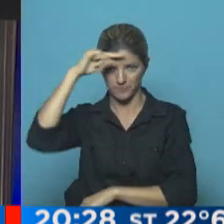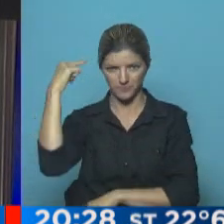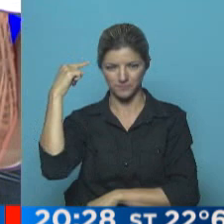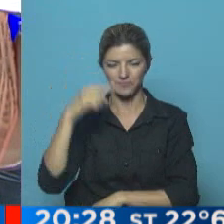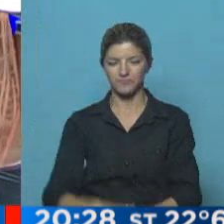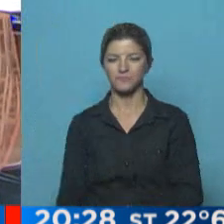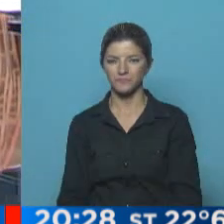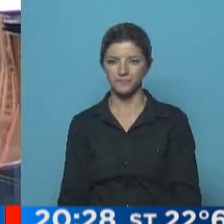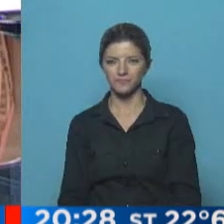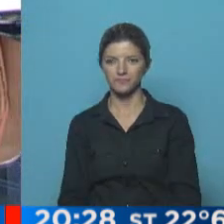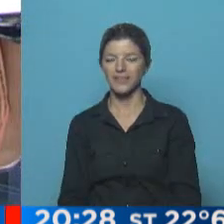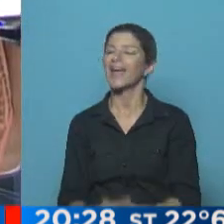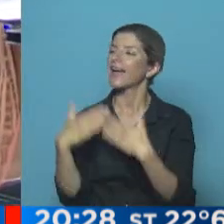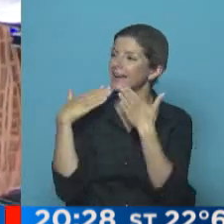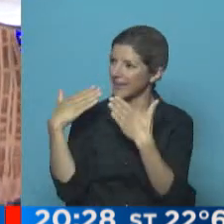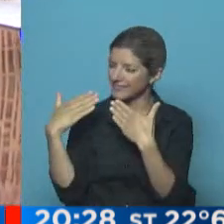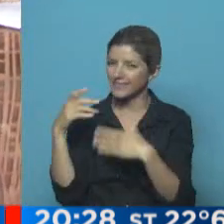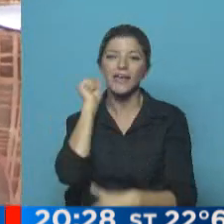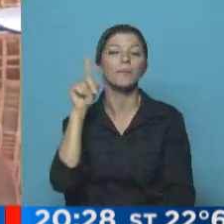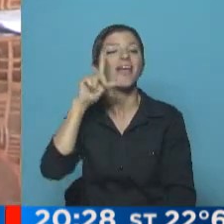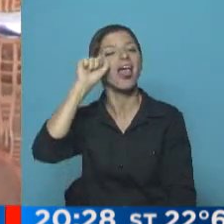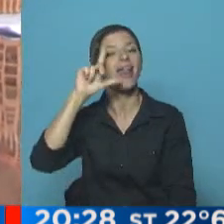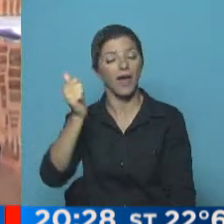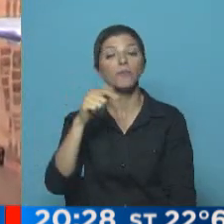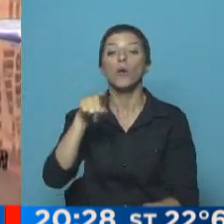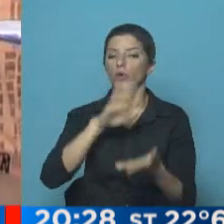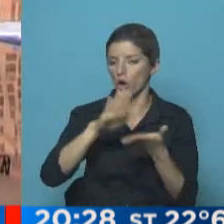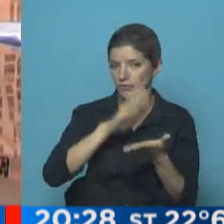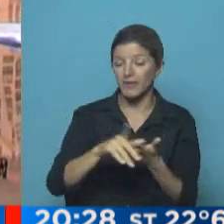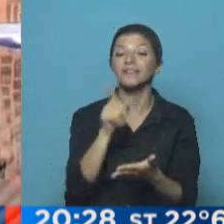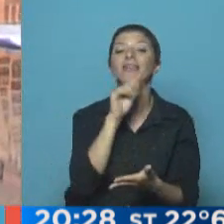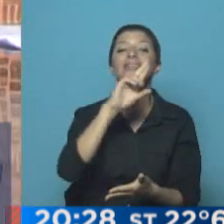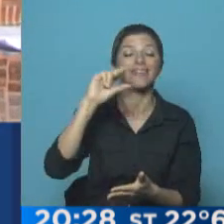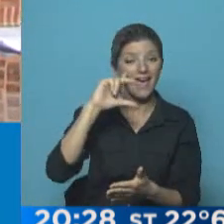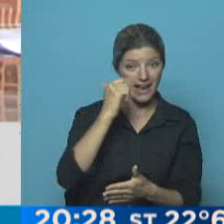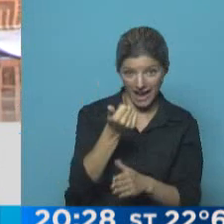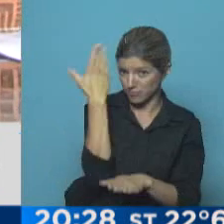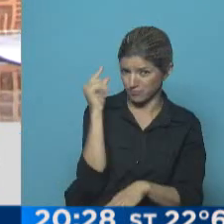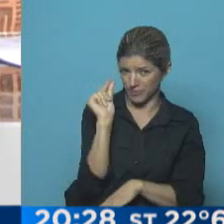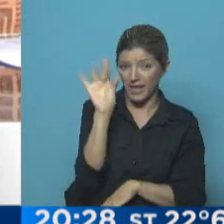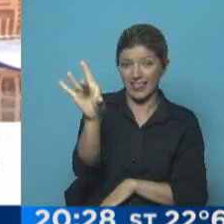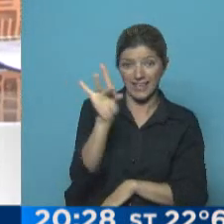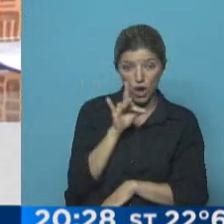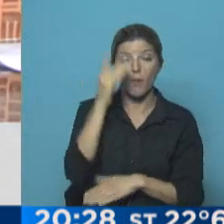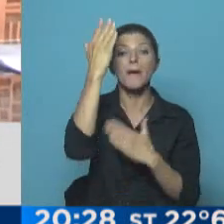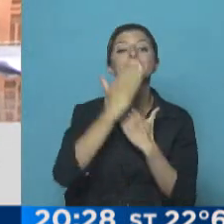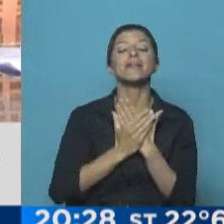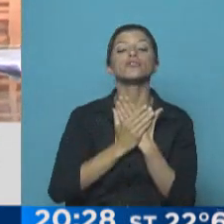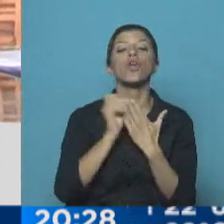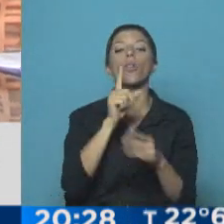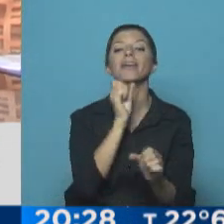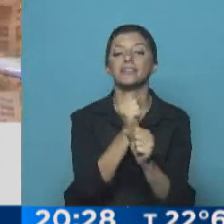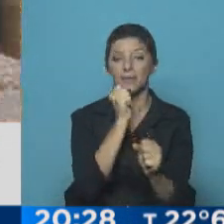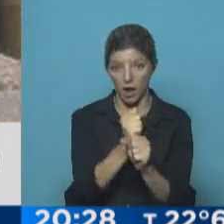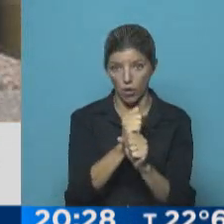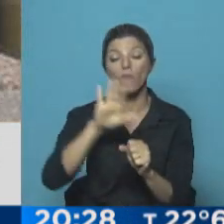Nacional. Muchas gracias, Gaby. Bueno, reiteramos, Jorge Triaca ha sido designado hace muy poquitas horas como ministro de Trabajo,